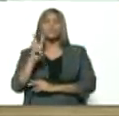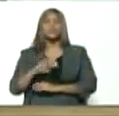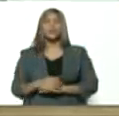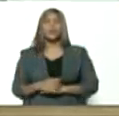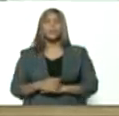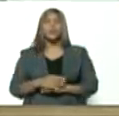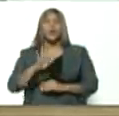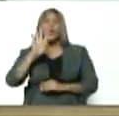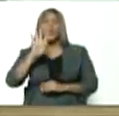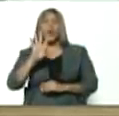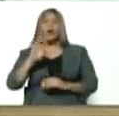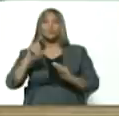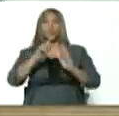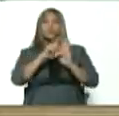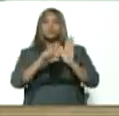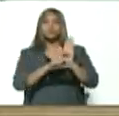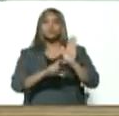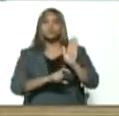su cuarto párrafo.